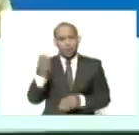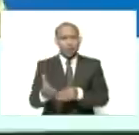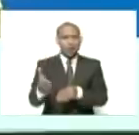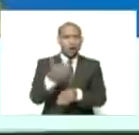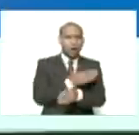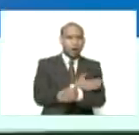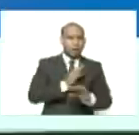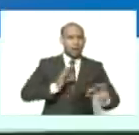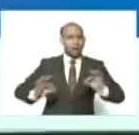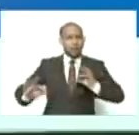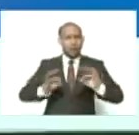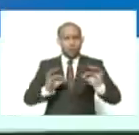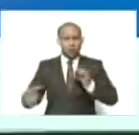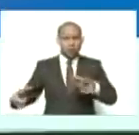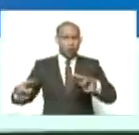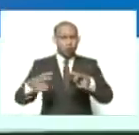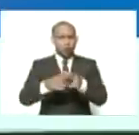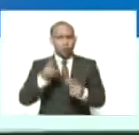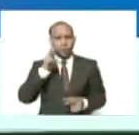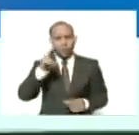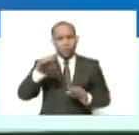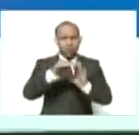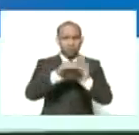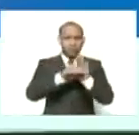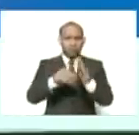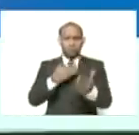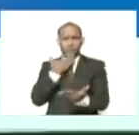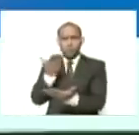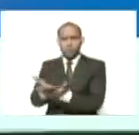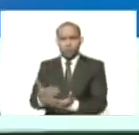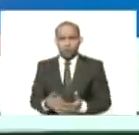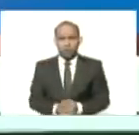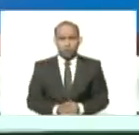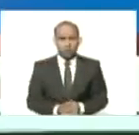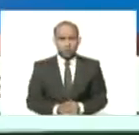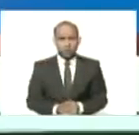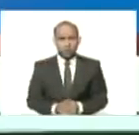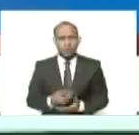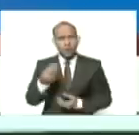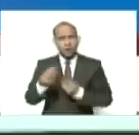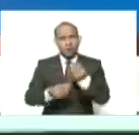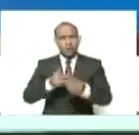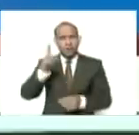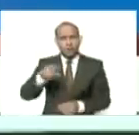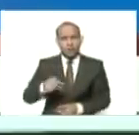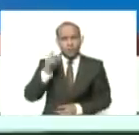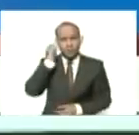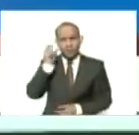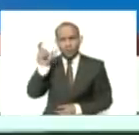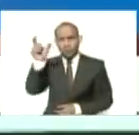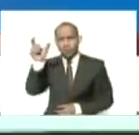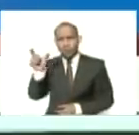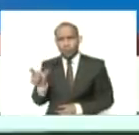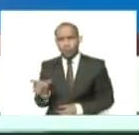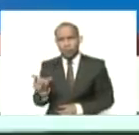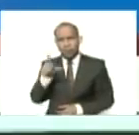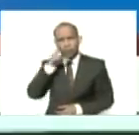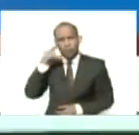que ir reuniendo para ver la agenda de propuesta. Así como vino Mayré ahorita, Marié,